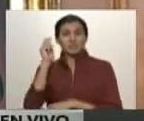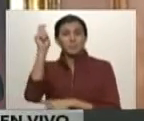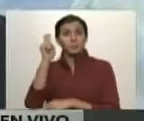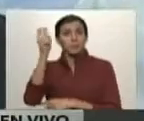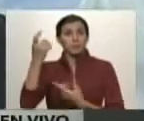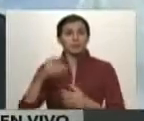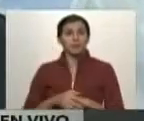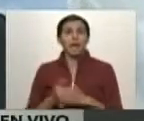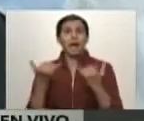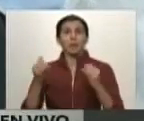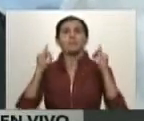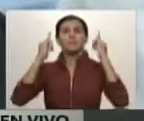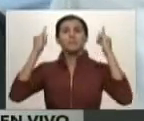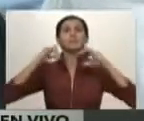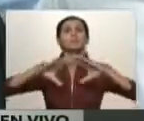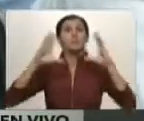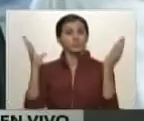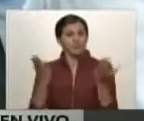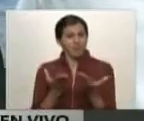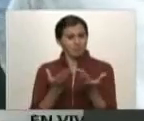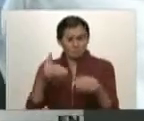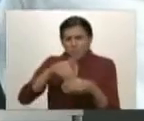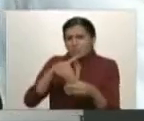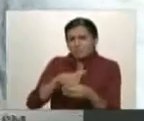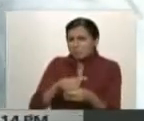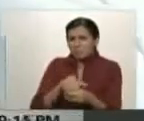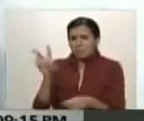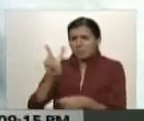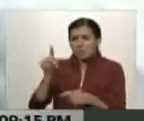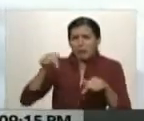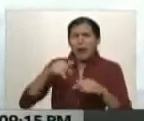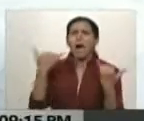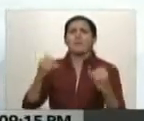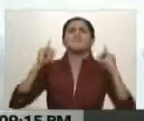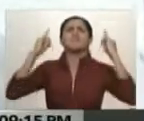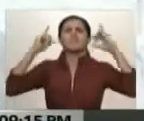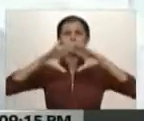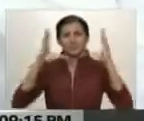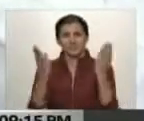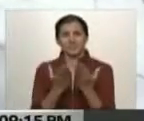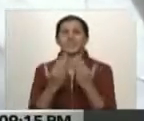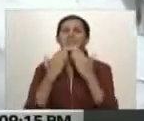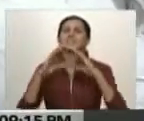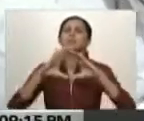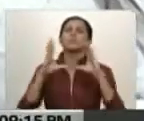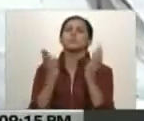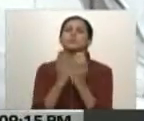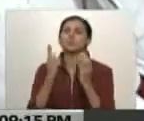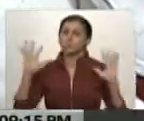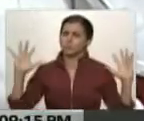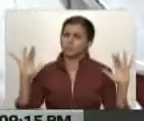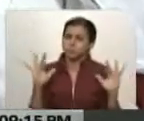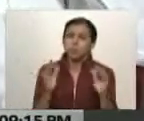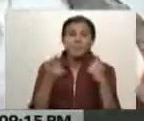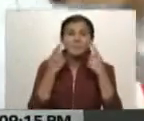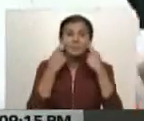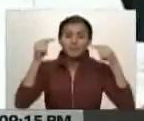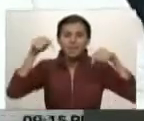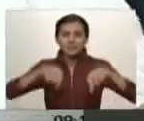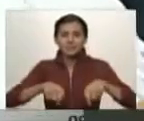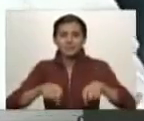transformaron una gran fiesta mundial le damos las gracias al mundo por estar pendiente de